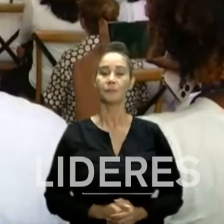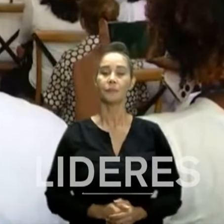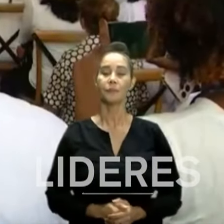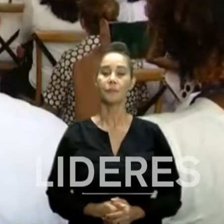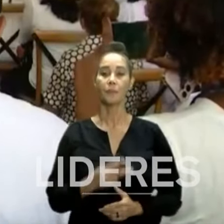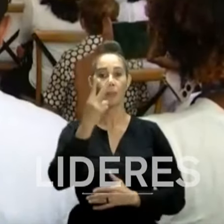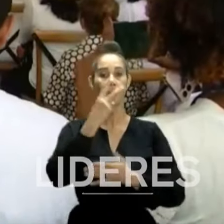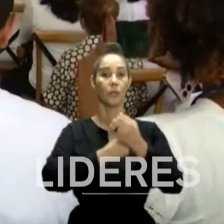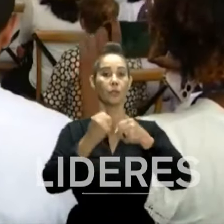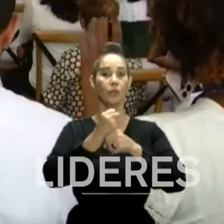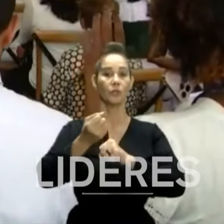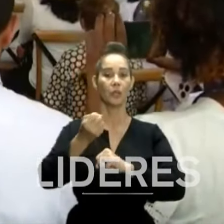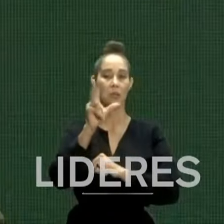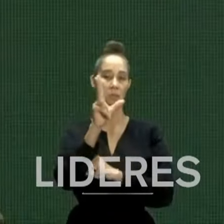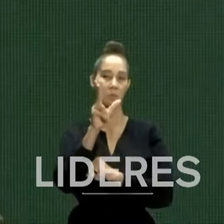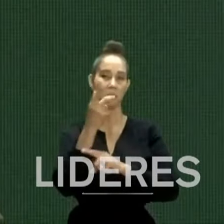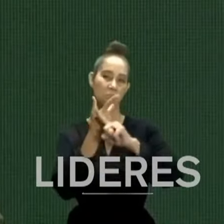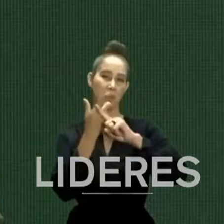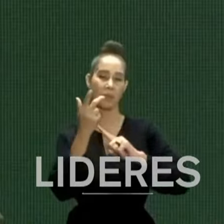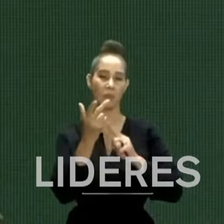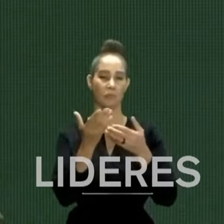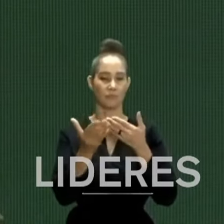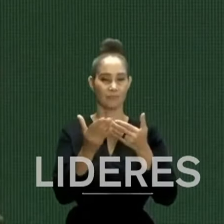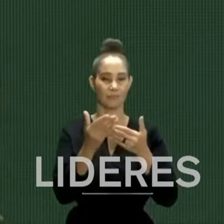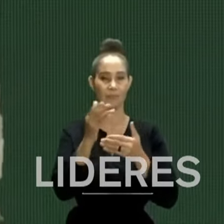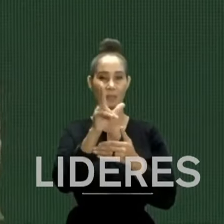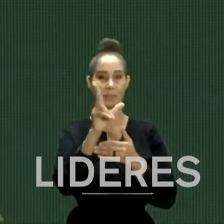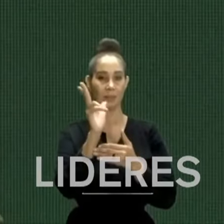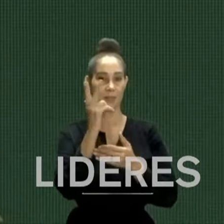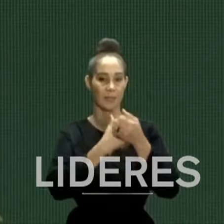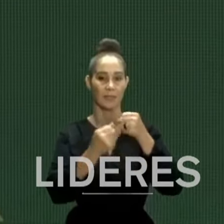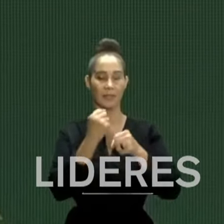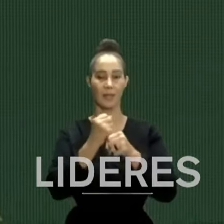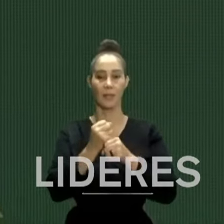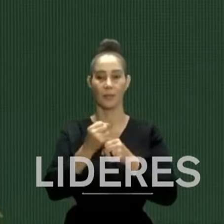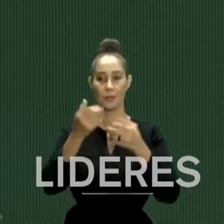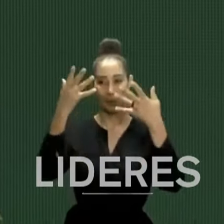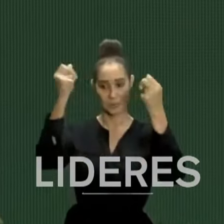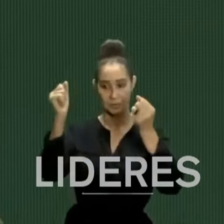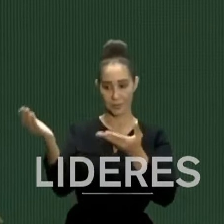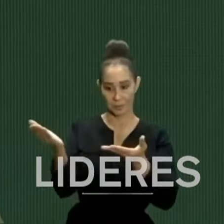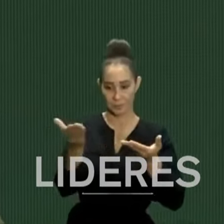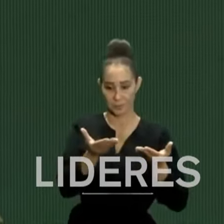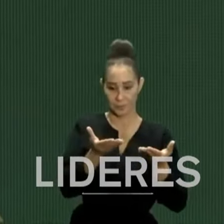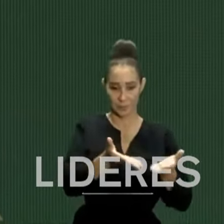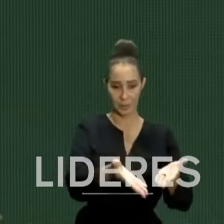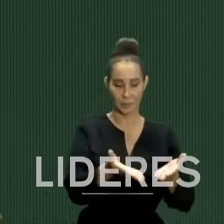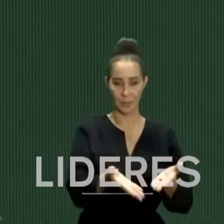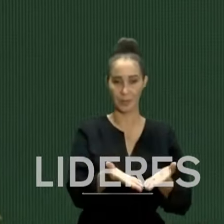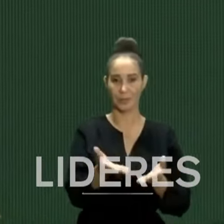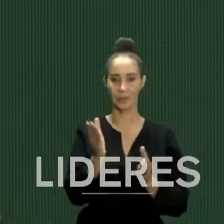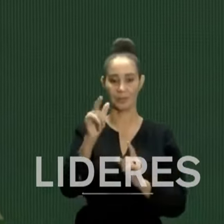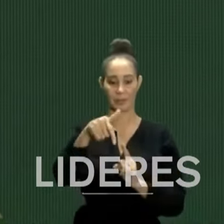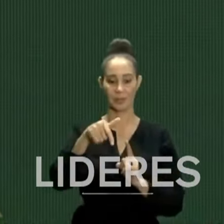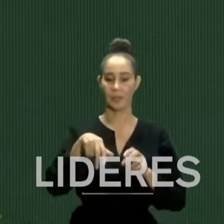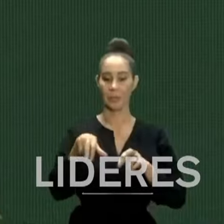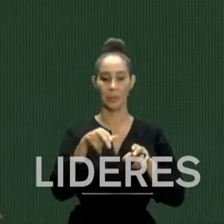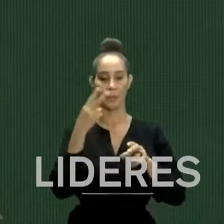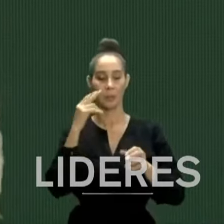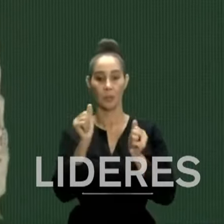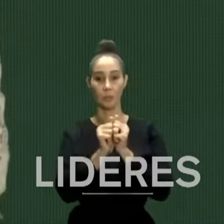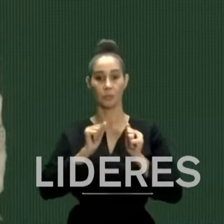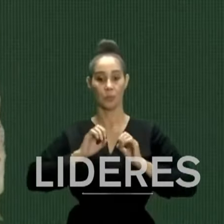Hace 2 años y medio, más o menos, casi 3, nosotros invitamos al presidente al Palacio Consistorial y junto